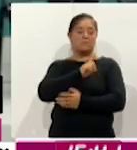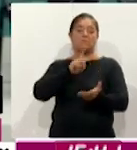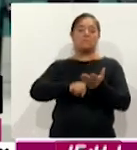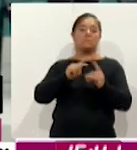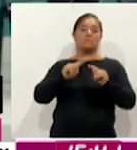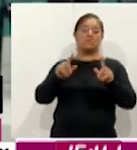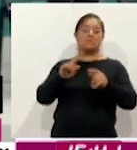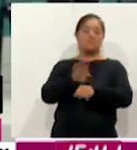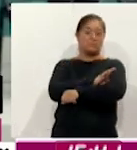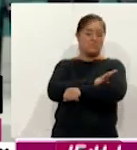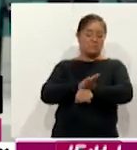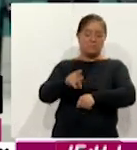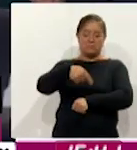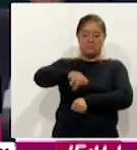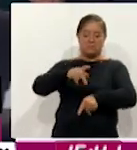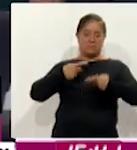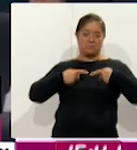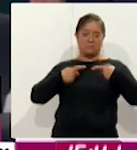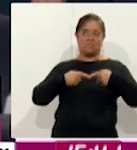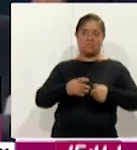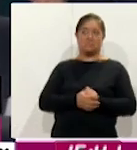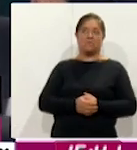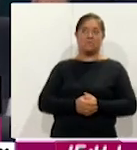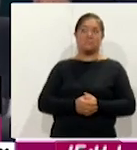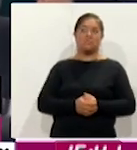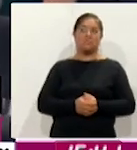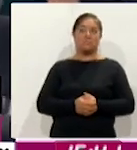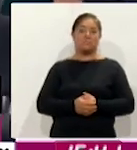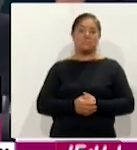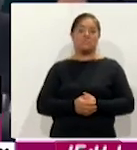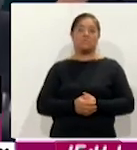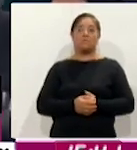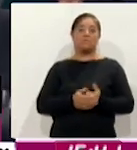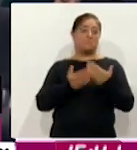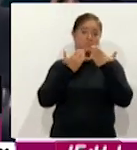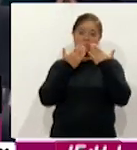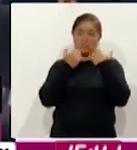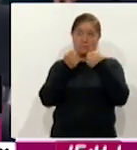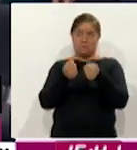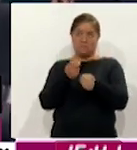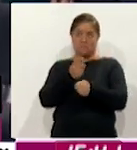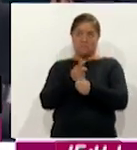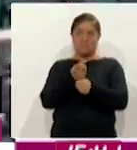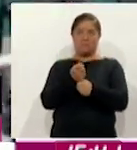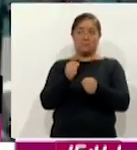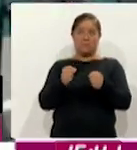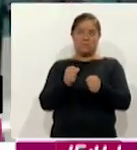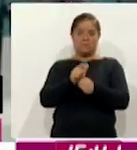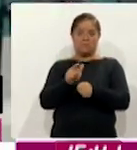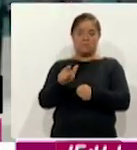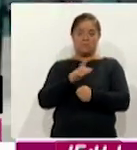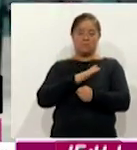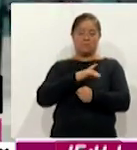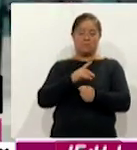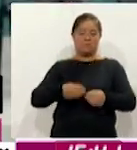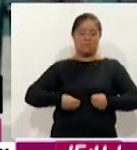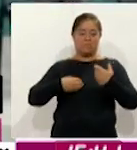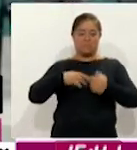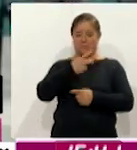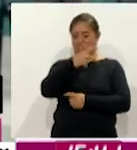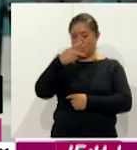en beneficio de las personas sin ningún tipo de seguridad social, lo que ha permitido transformar la vida de las